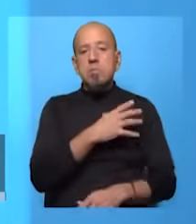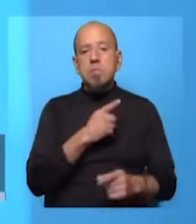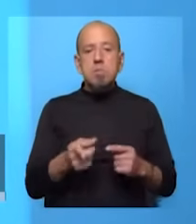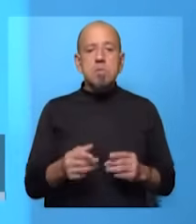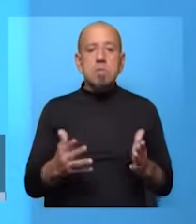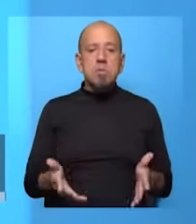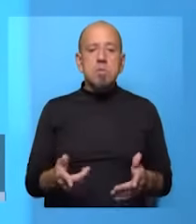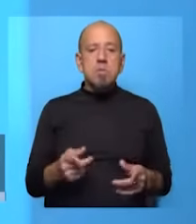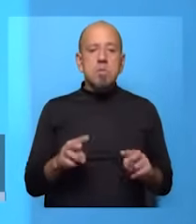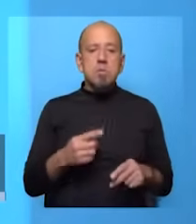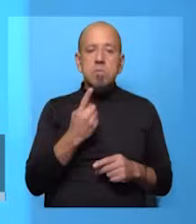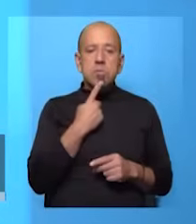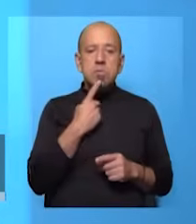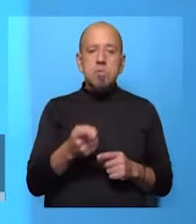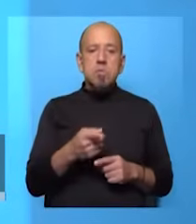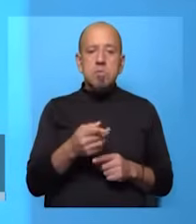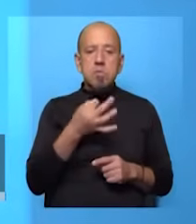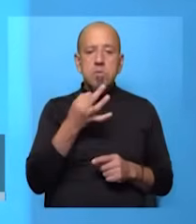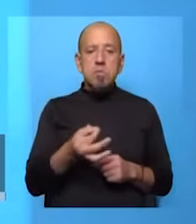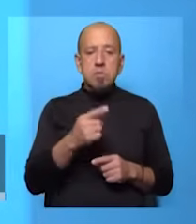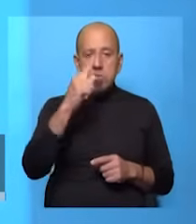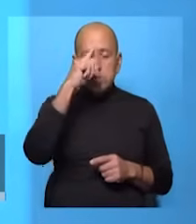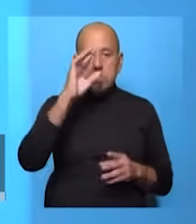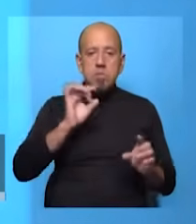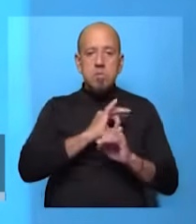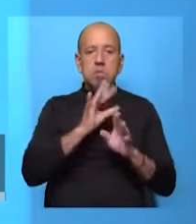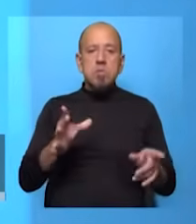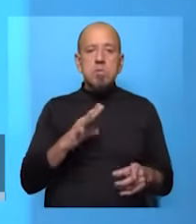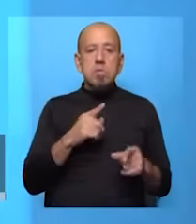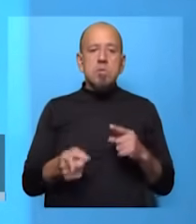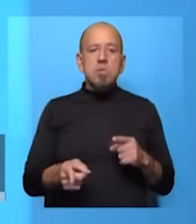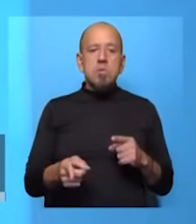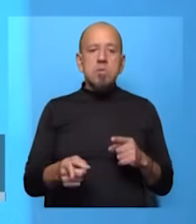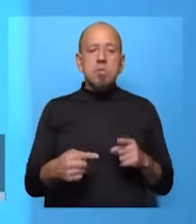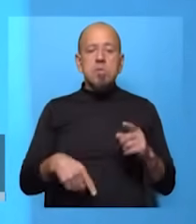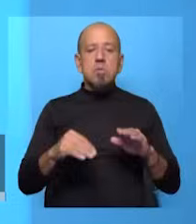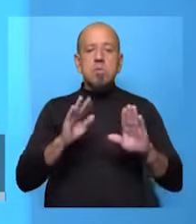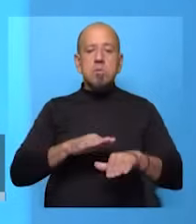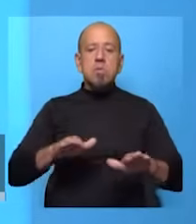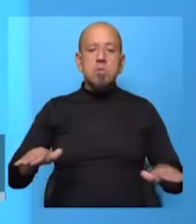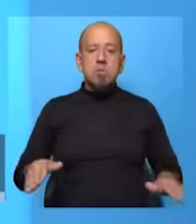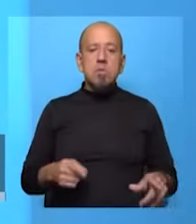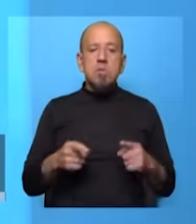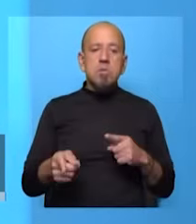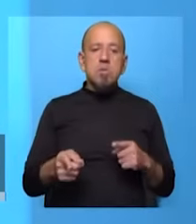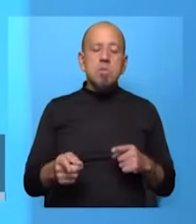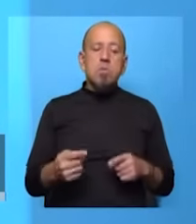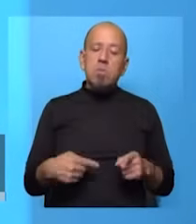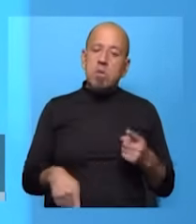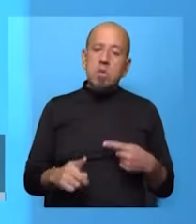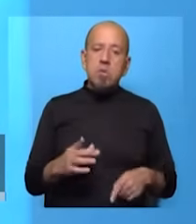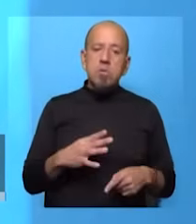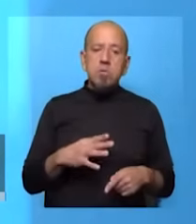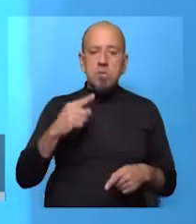implica decisión política or si lo ha dicho con total Claridad hay que blindar la infancia y blindar la infancia desde una mirada